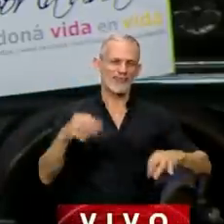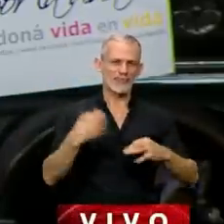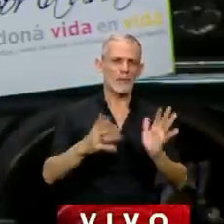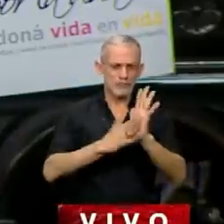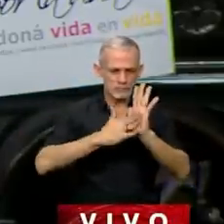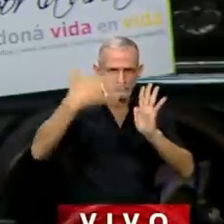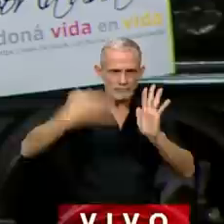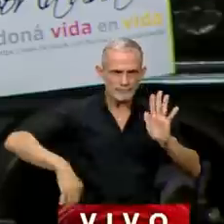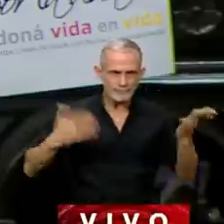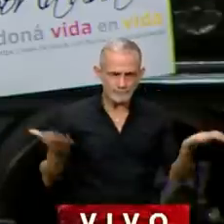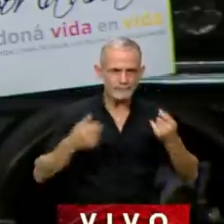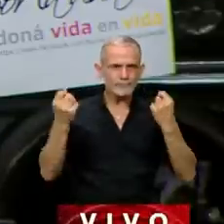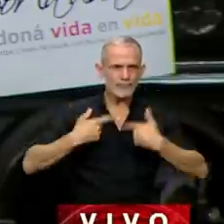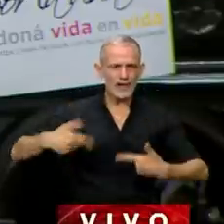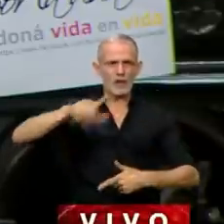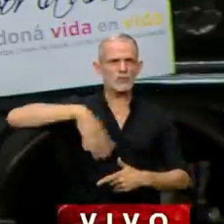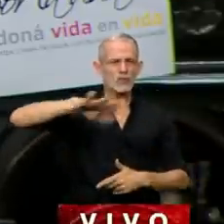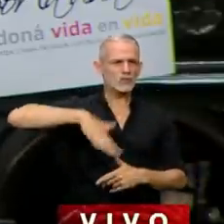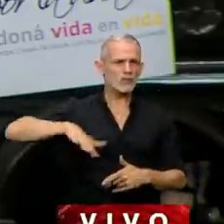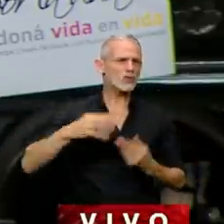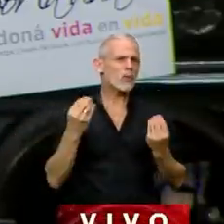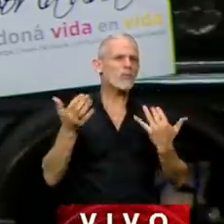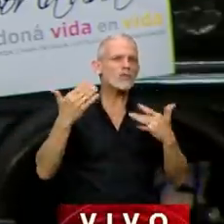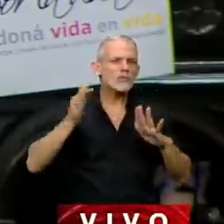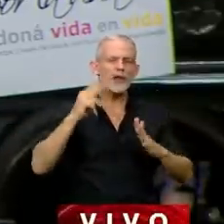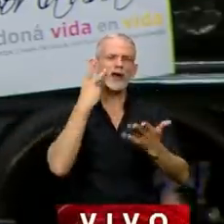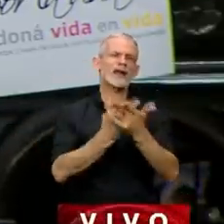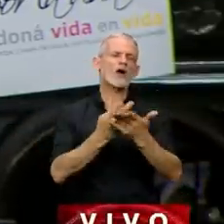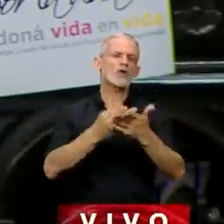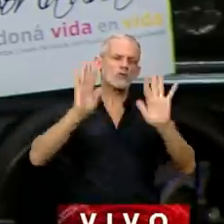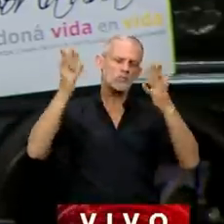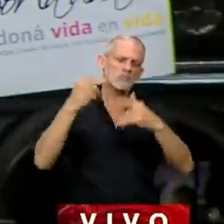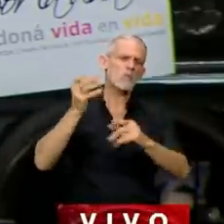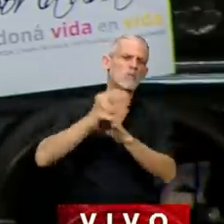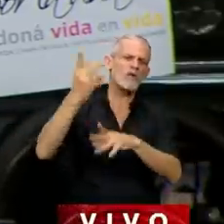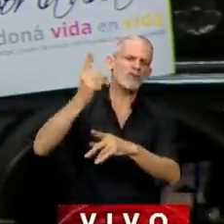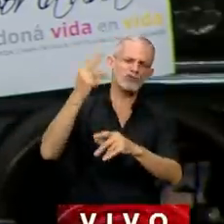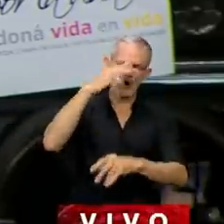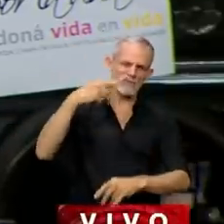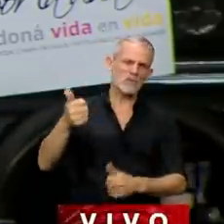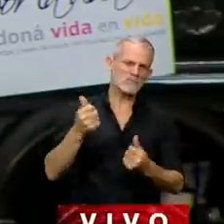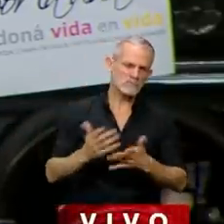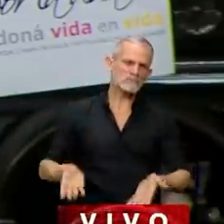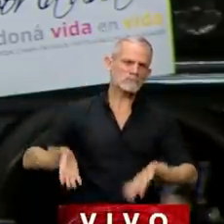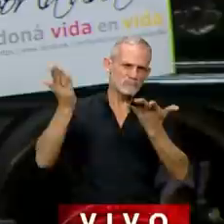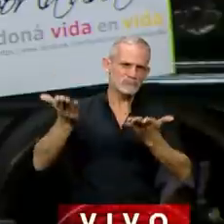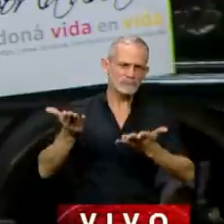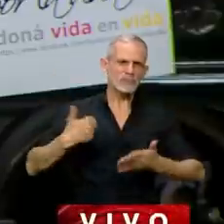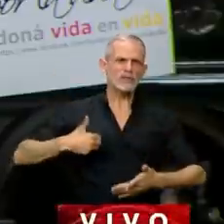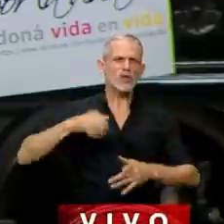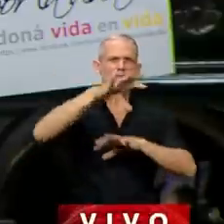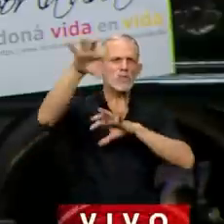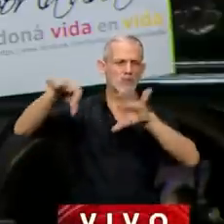sea concreta y que nos permita realmente el reconocimiento profesional de la enfermería en todas